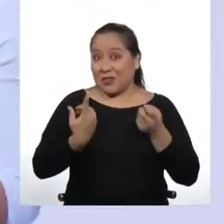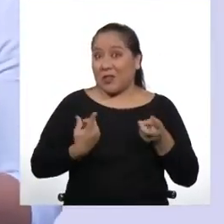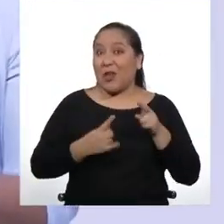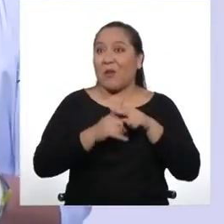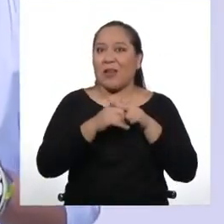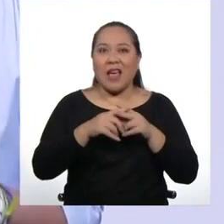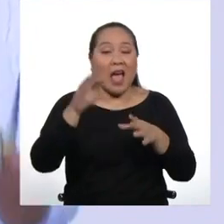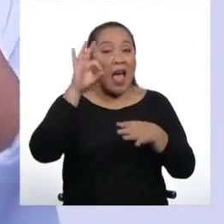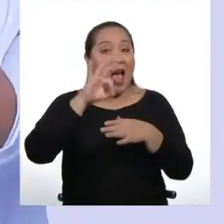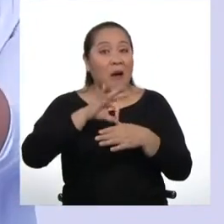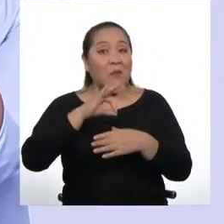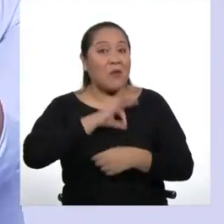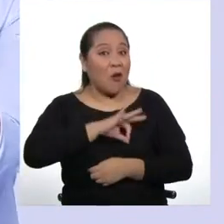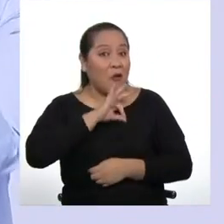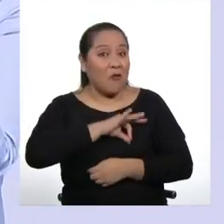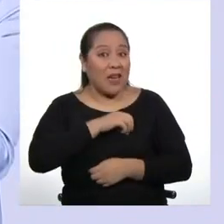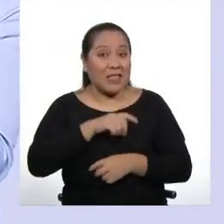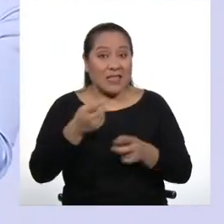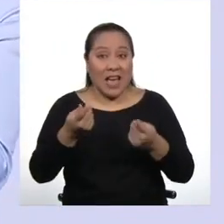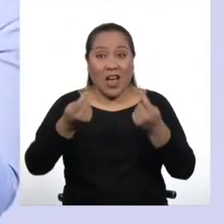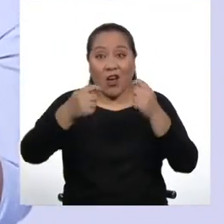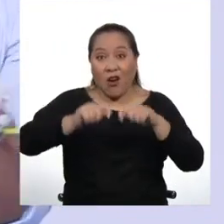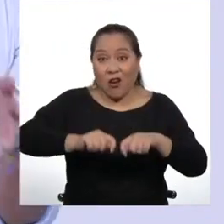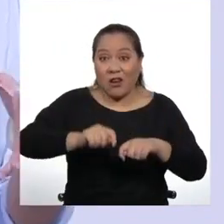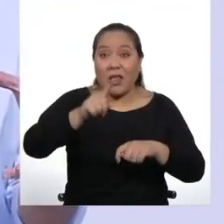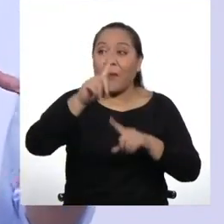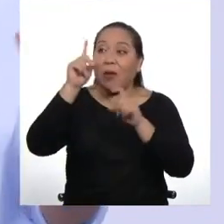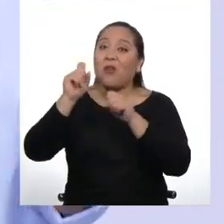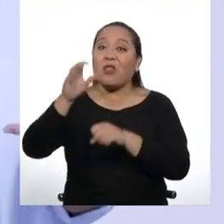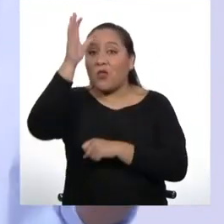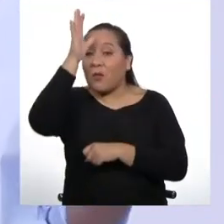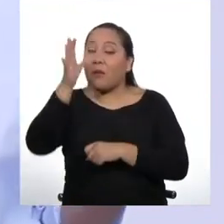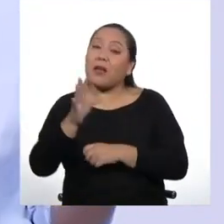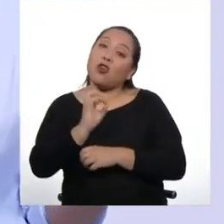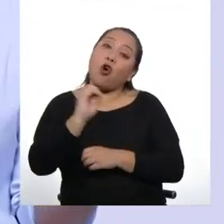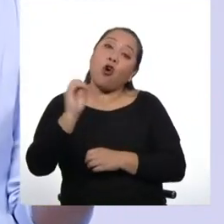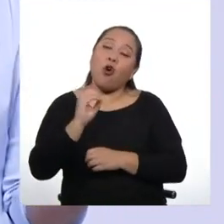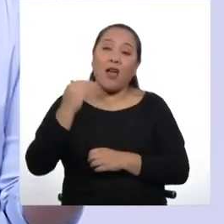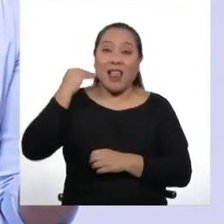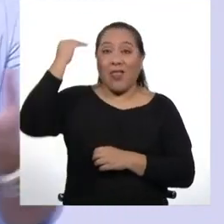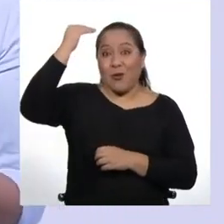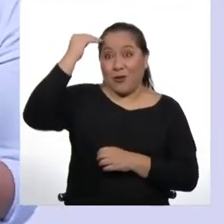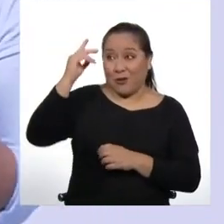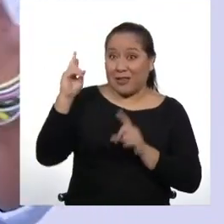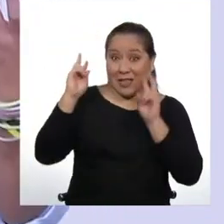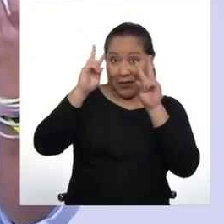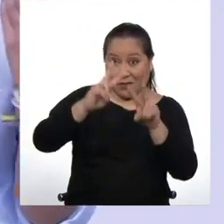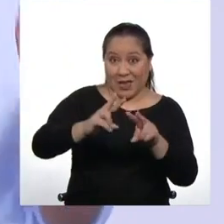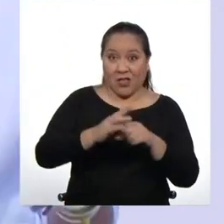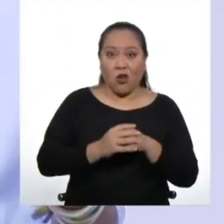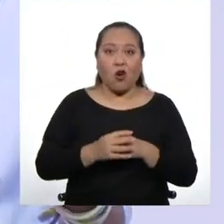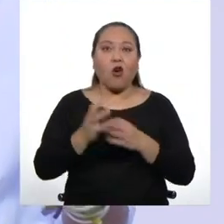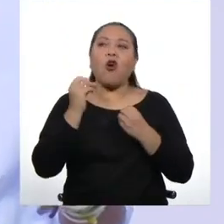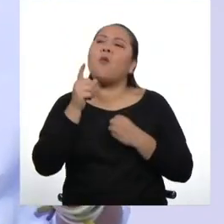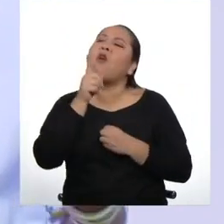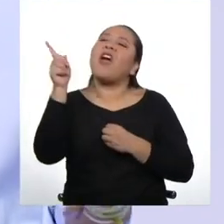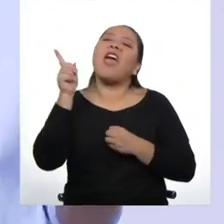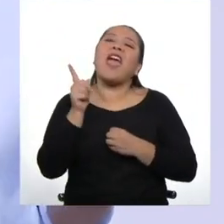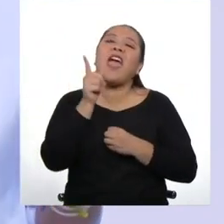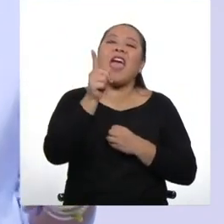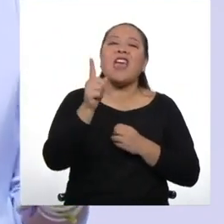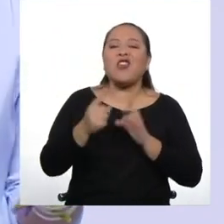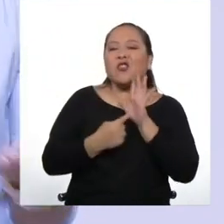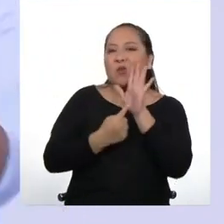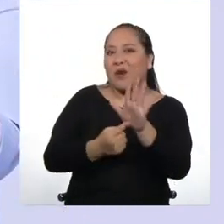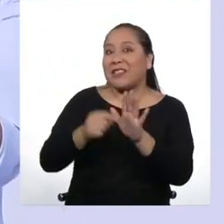surgen. Aprovecha la pausa y también pregúntale a tus papás o al adulto responsable con el que estés viendo el programa sobre cómo ellos expresan sus emociones